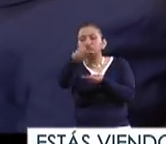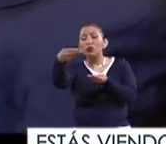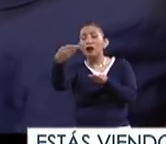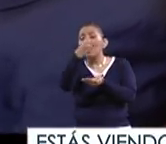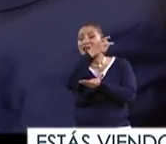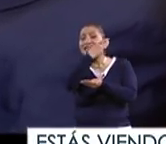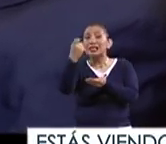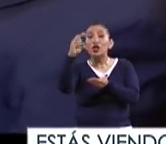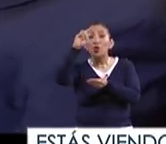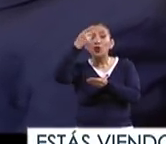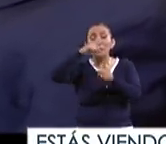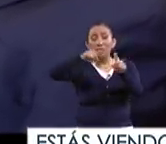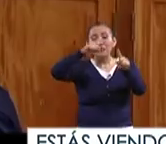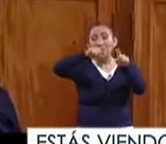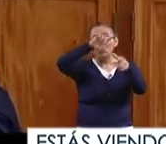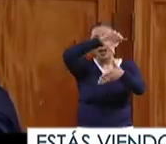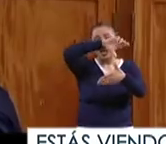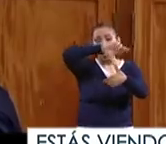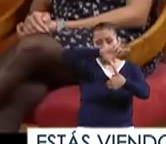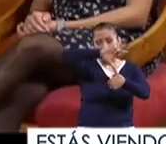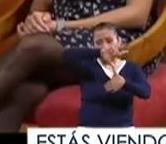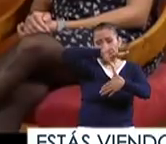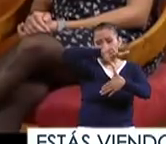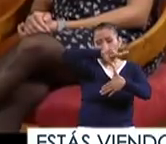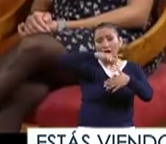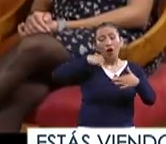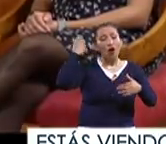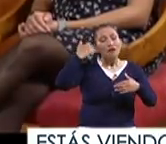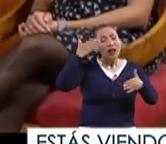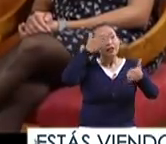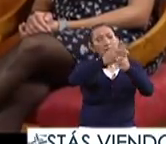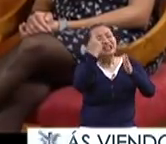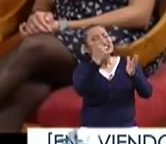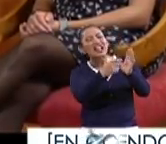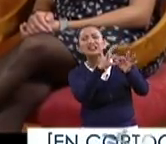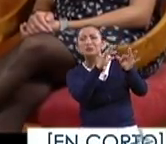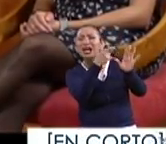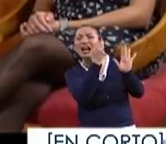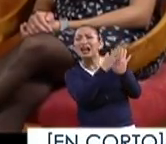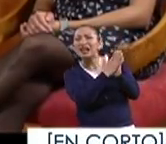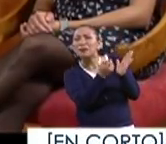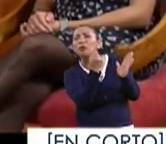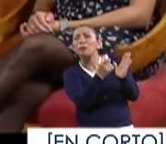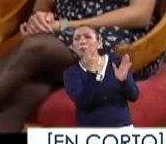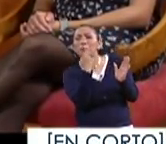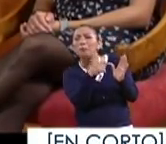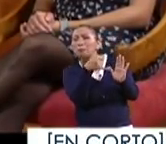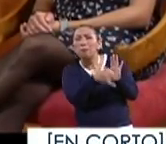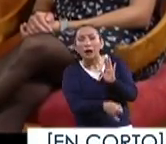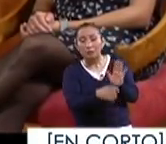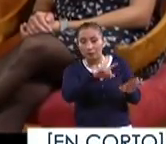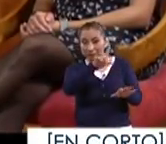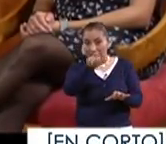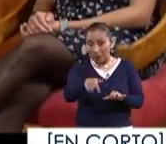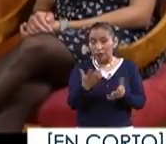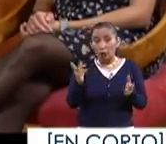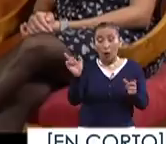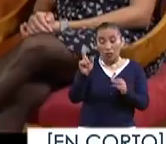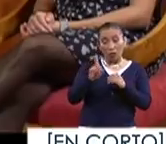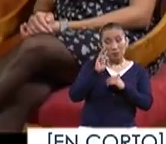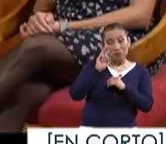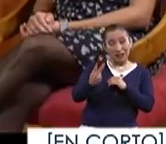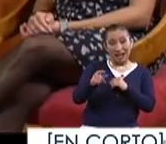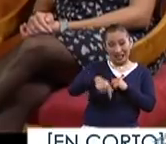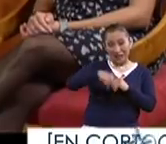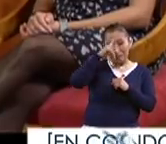en 100 universidades de América Latina, con conferencias para que sepan de qué es el libro. Y en los momentos difíciles de